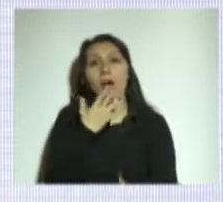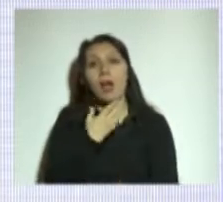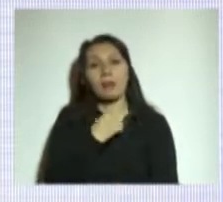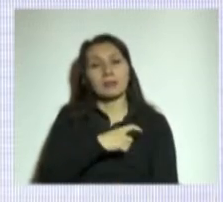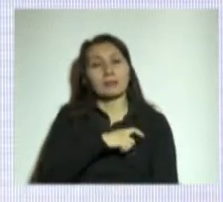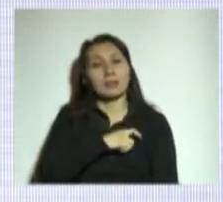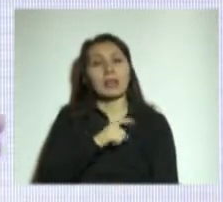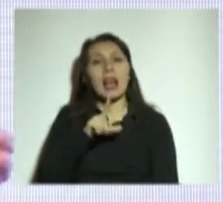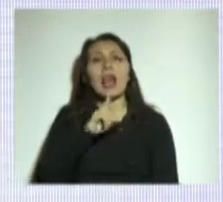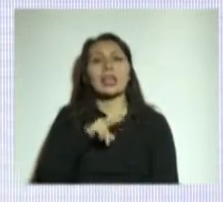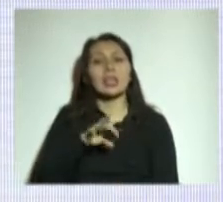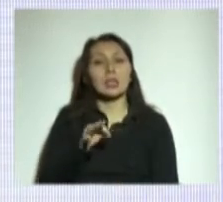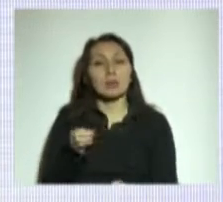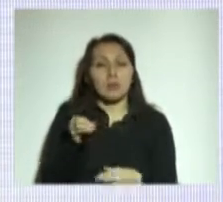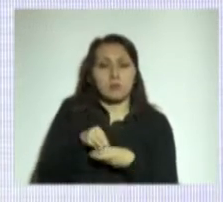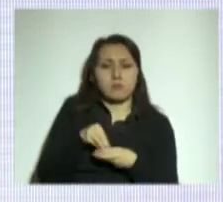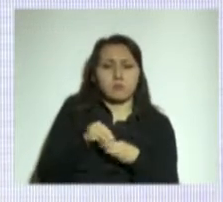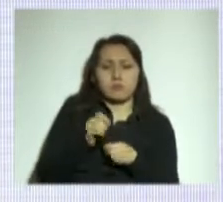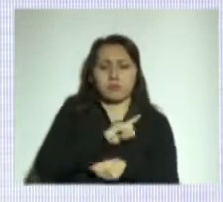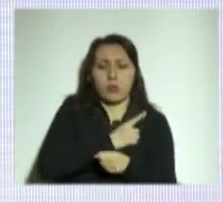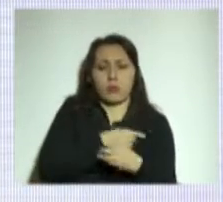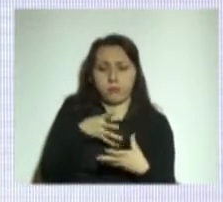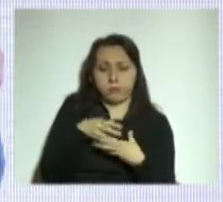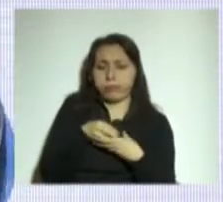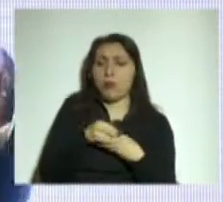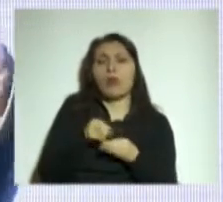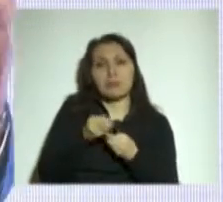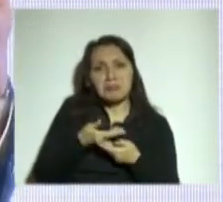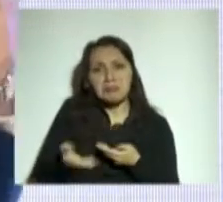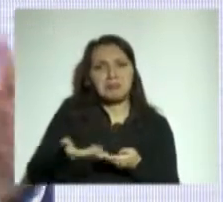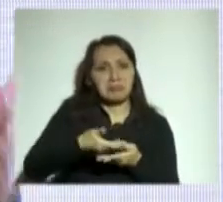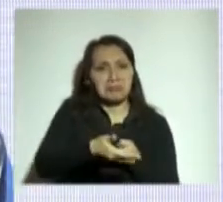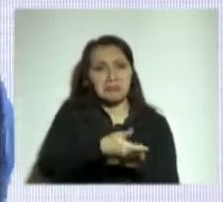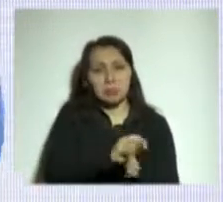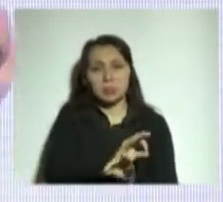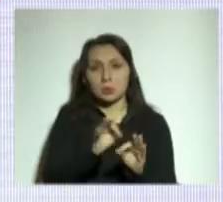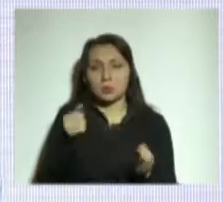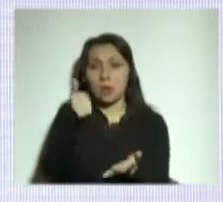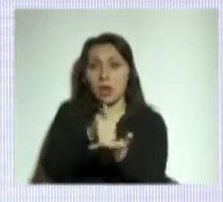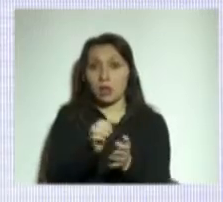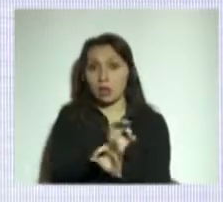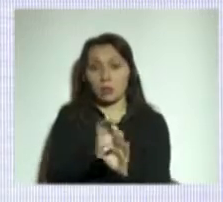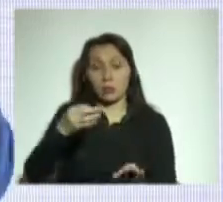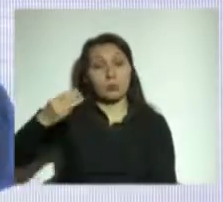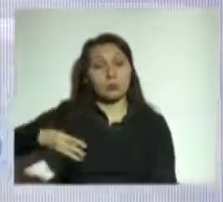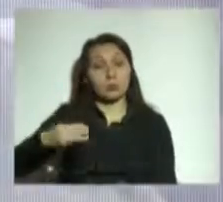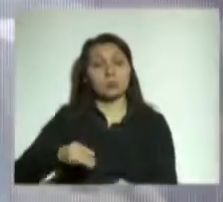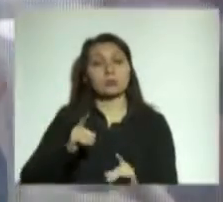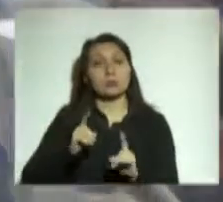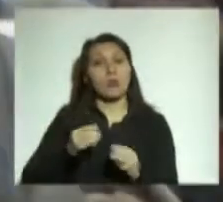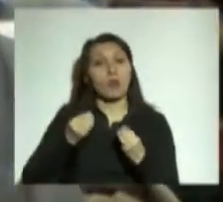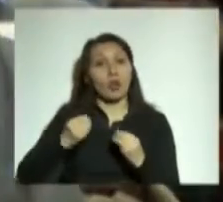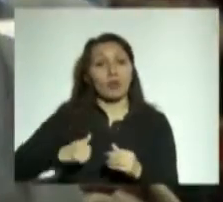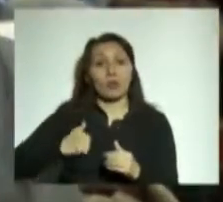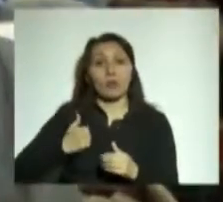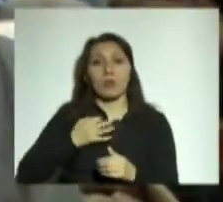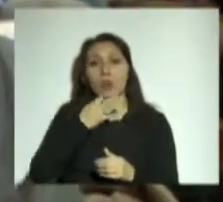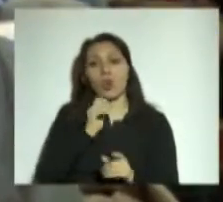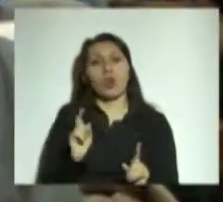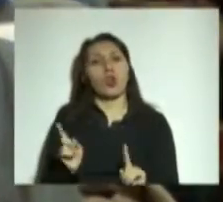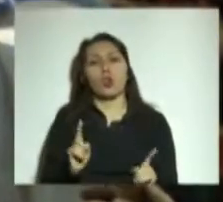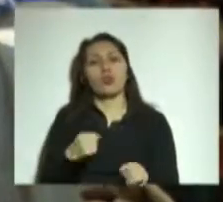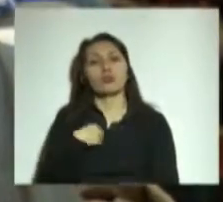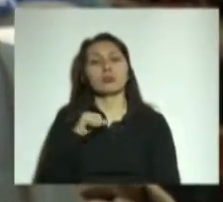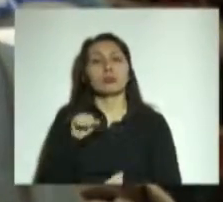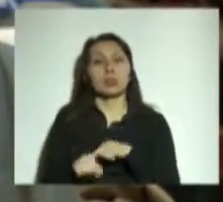para ceder poder, está para ir acumulando todo el poder que quiera. Por lo tanto, ningún alcalde de ninguno de esos municipios de buena voluntad va a decir no,